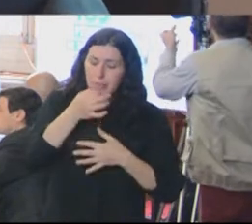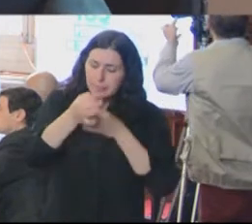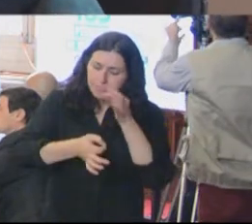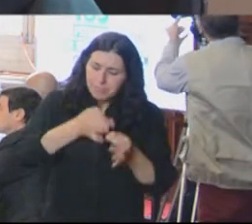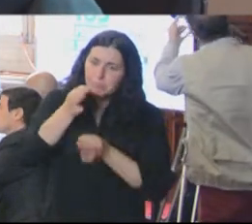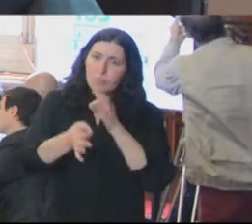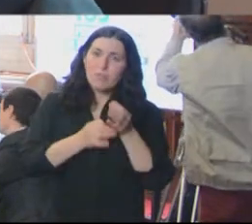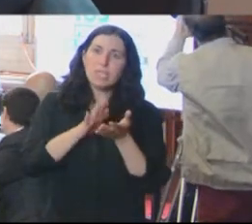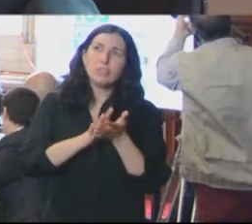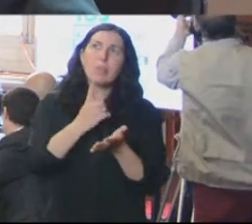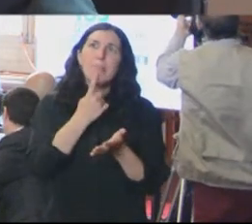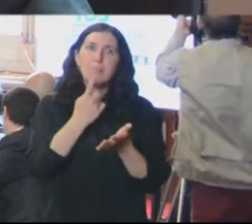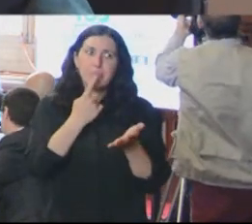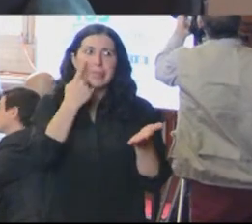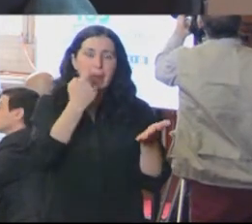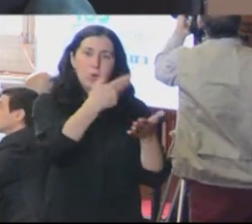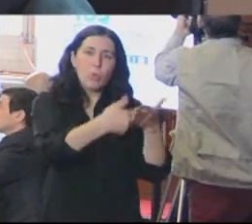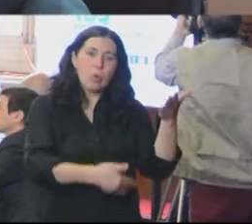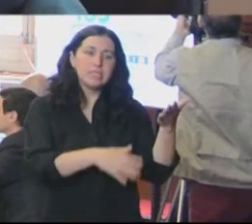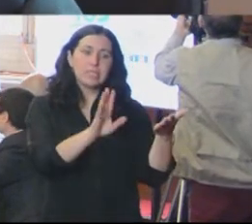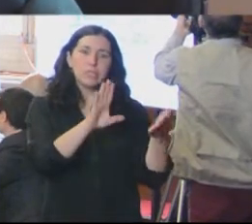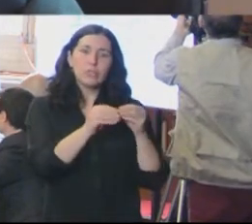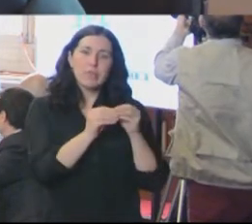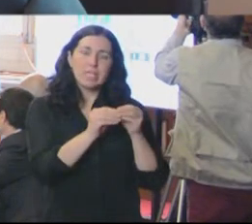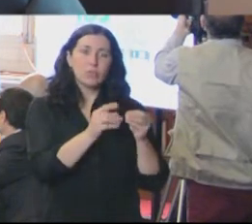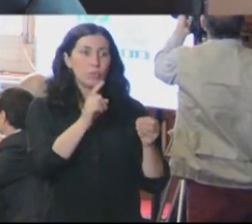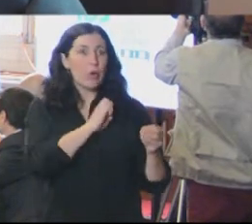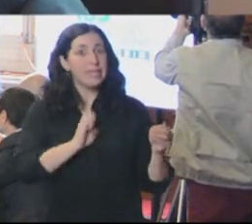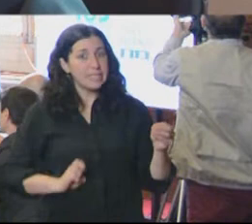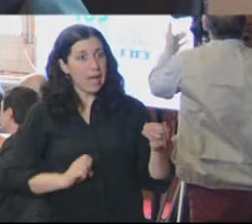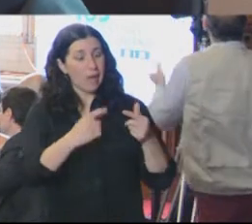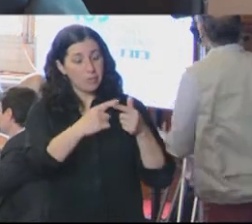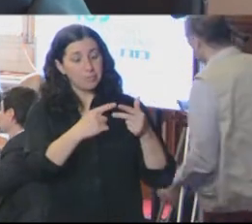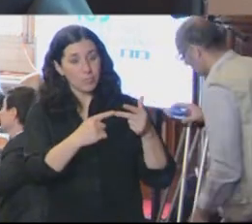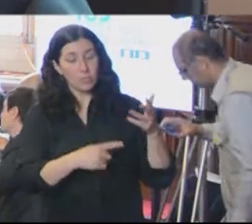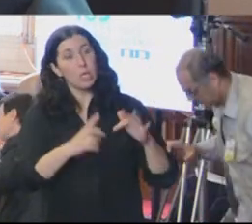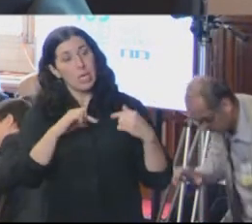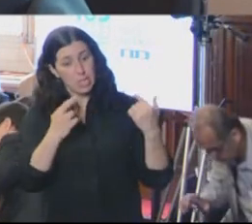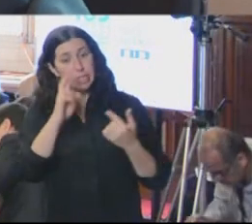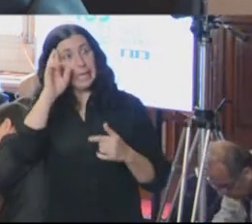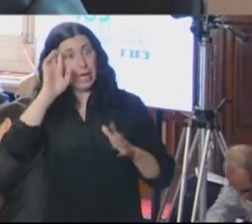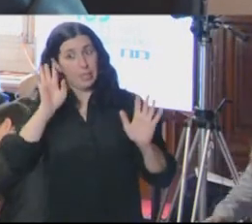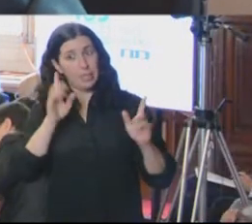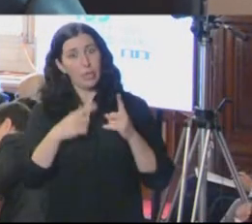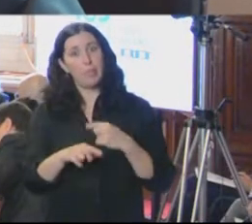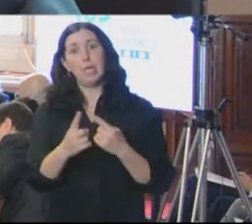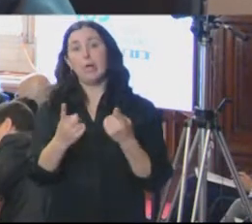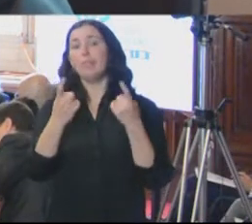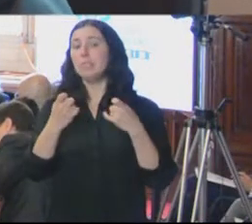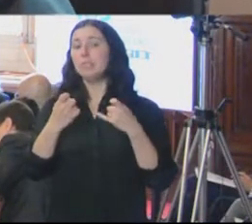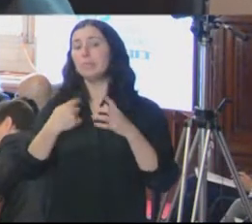el Estado, pero con el respeto debido, pero con la firmeza también,